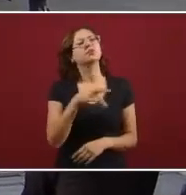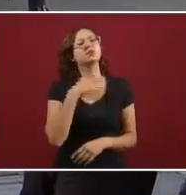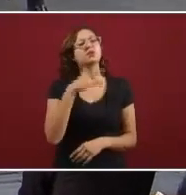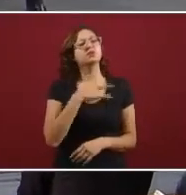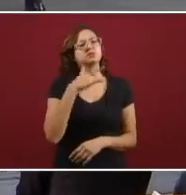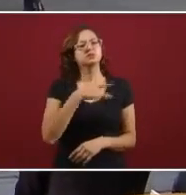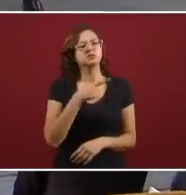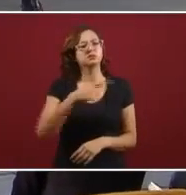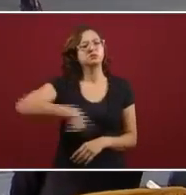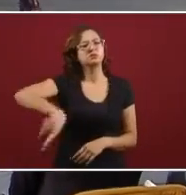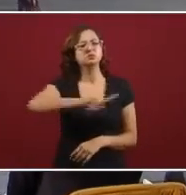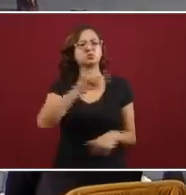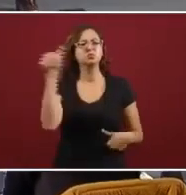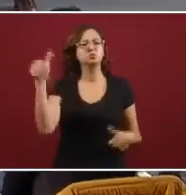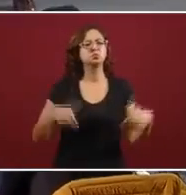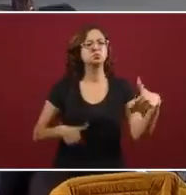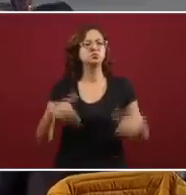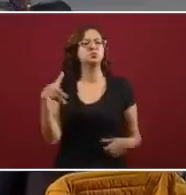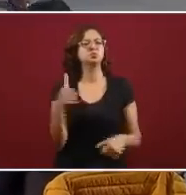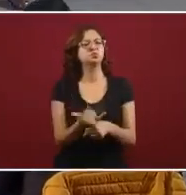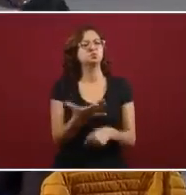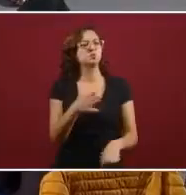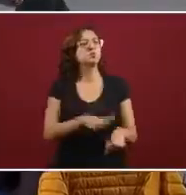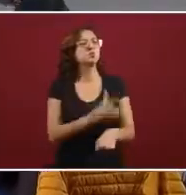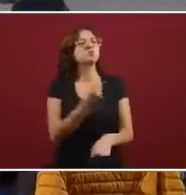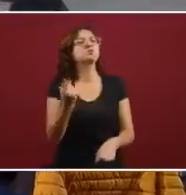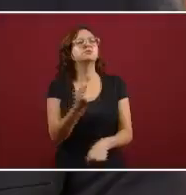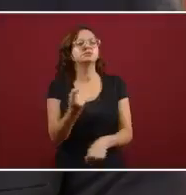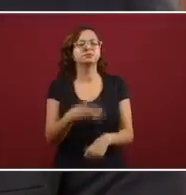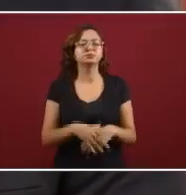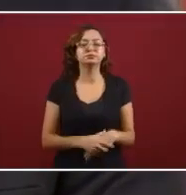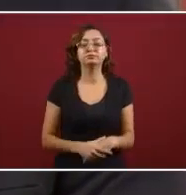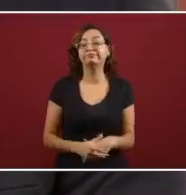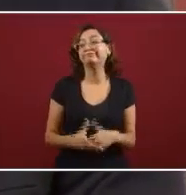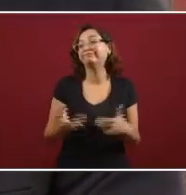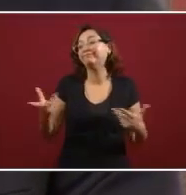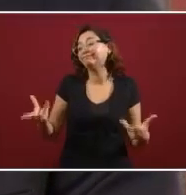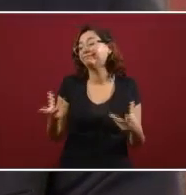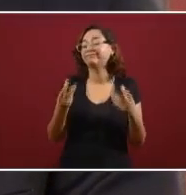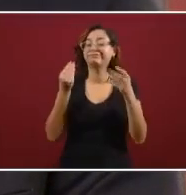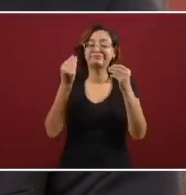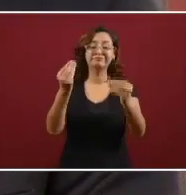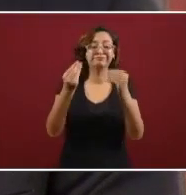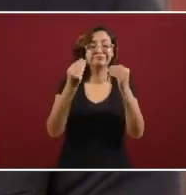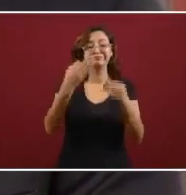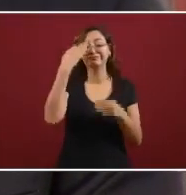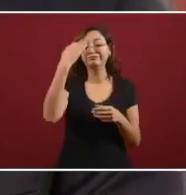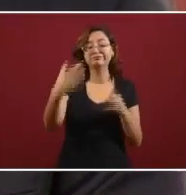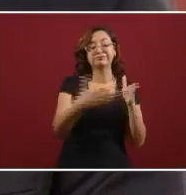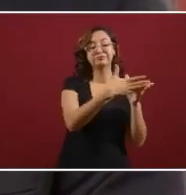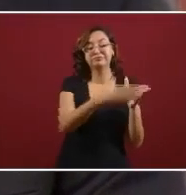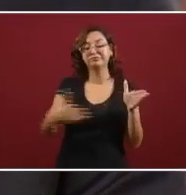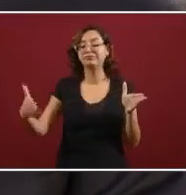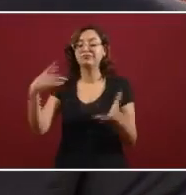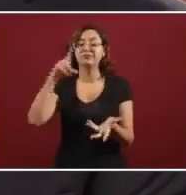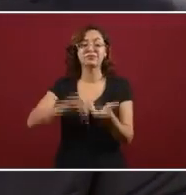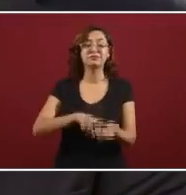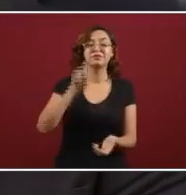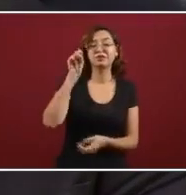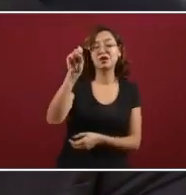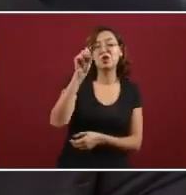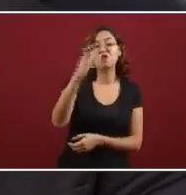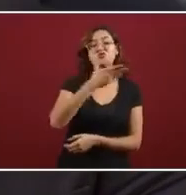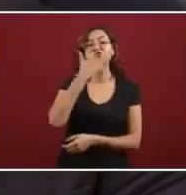esta inconformidad, presidente? Pues es que es mucho tiempo sin democracia en los sindicatos y